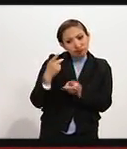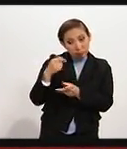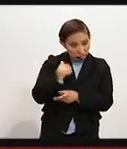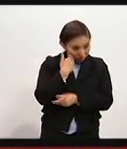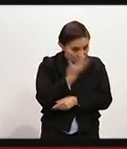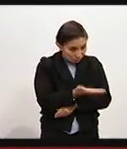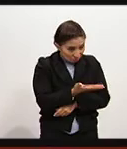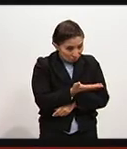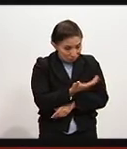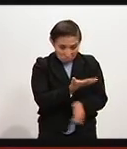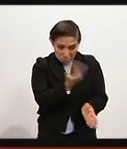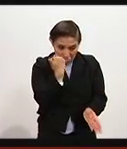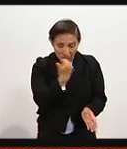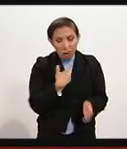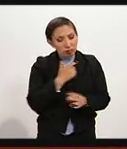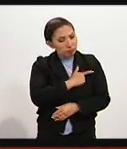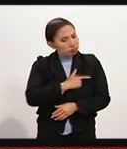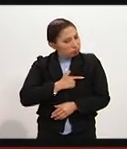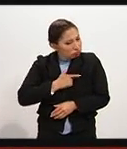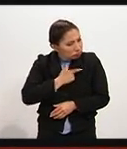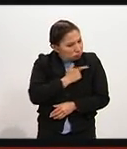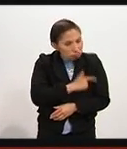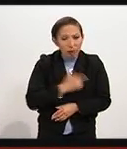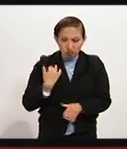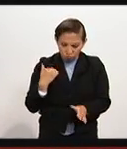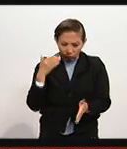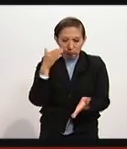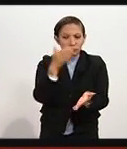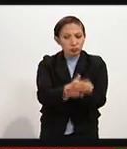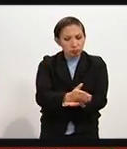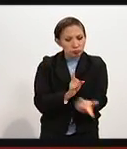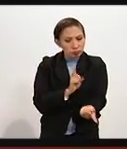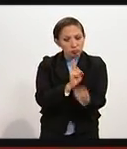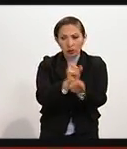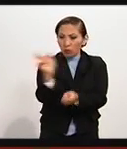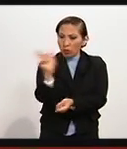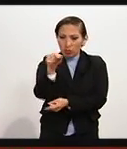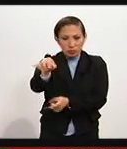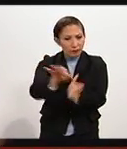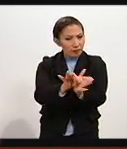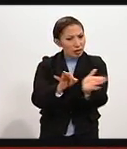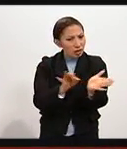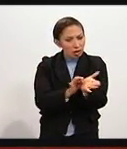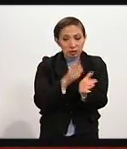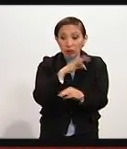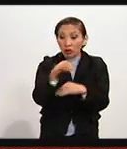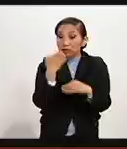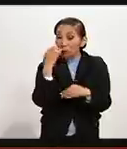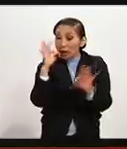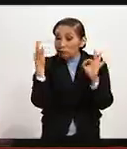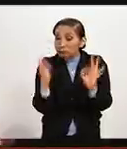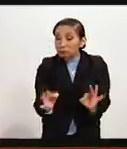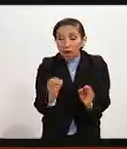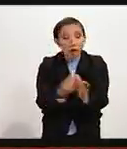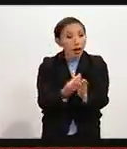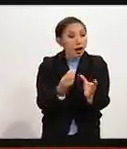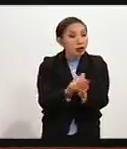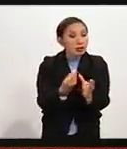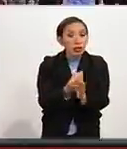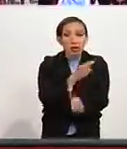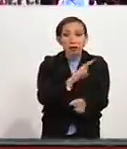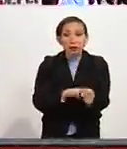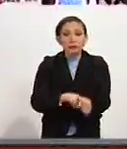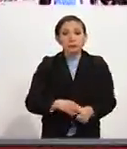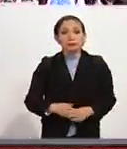este tipo, con mucho gusto asistiré e iré en el momento en que todas las escuelas hayan regresado a la